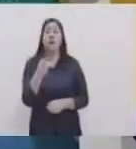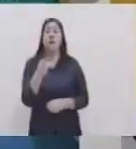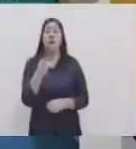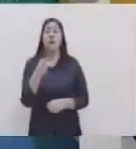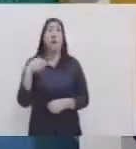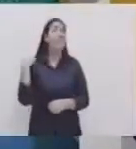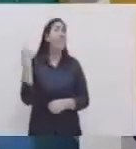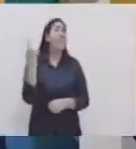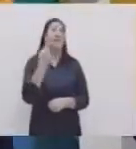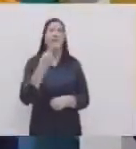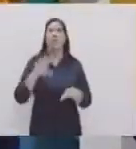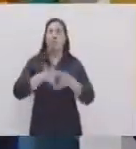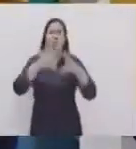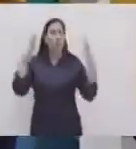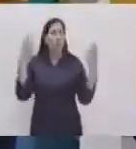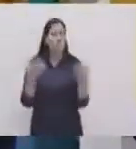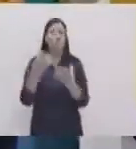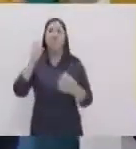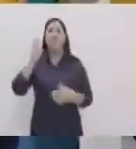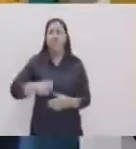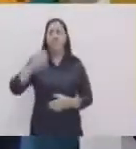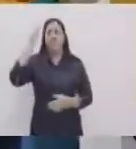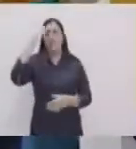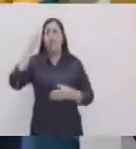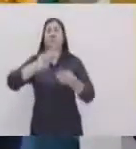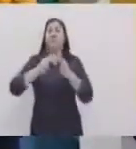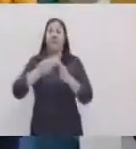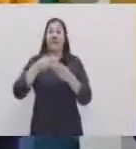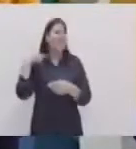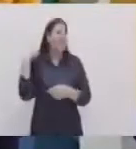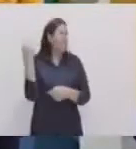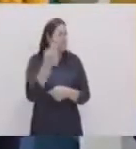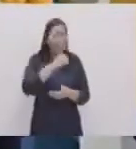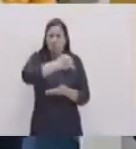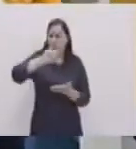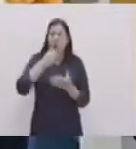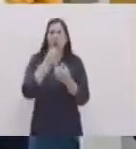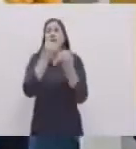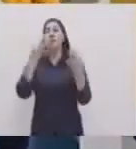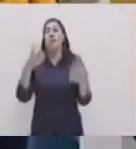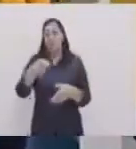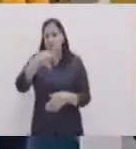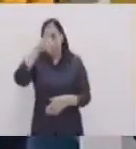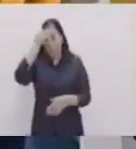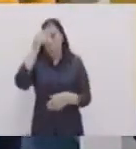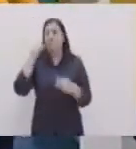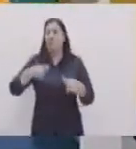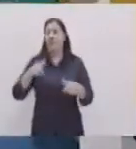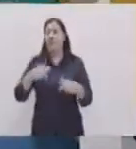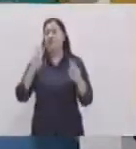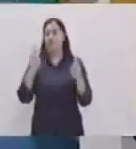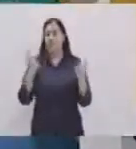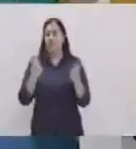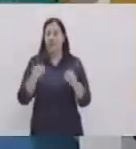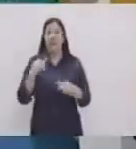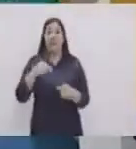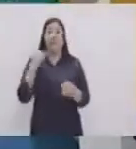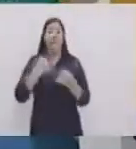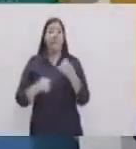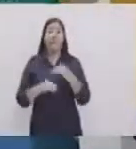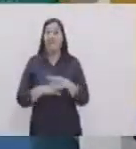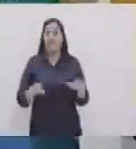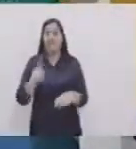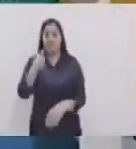que el mundo entero necesita saber matemática, todo lo que nos rodea son números y es necesario siempre tener este conocimiento. Vamos